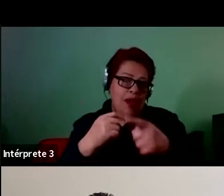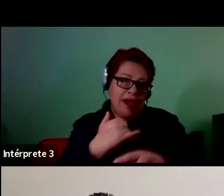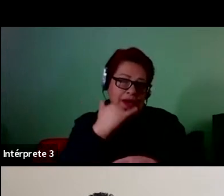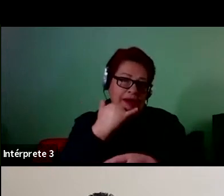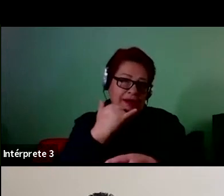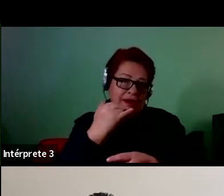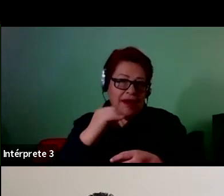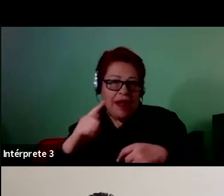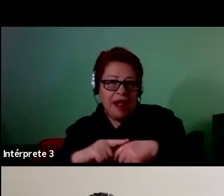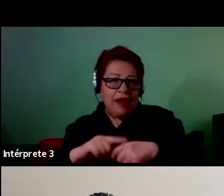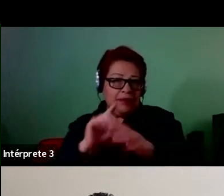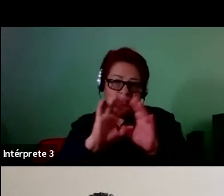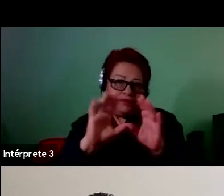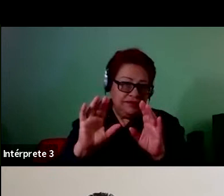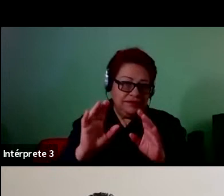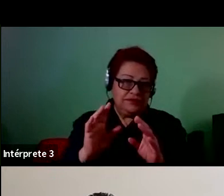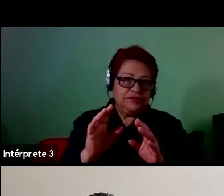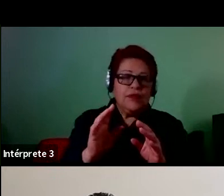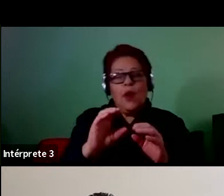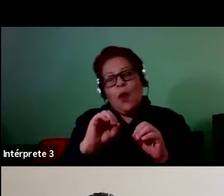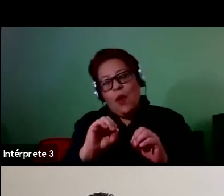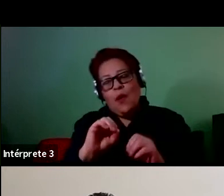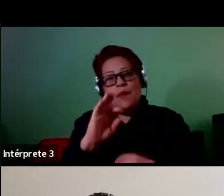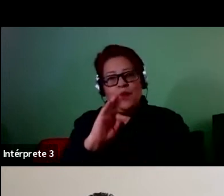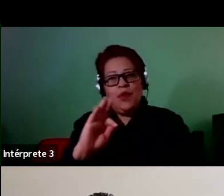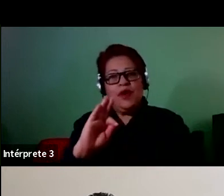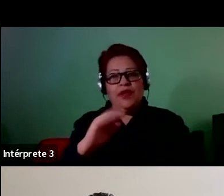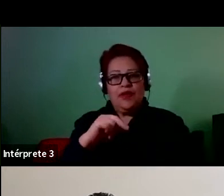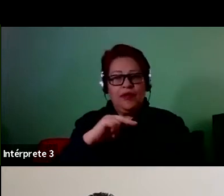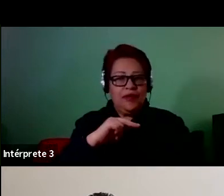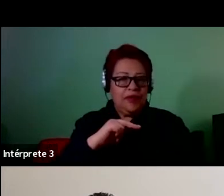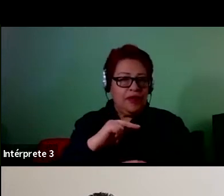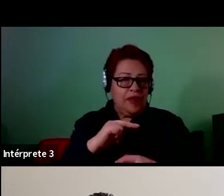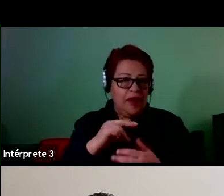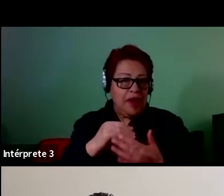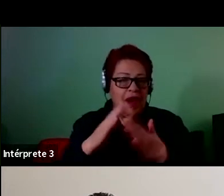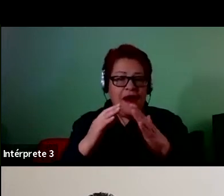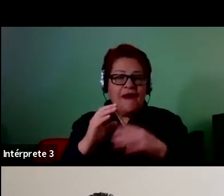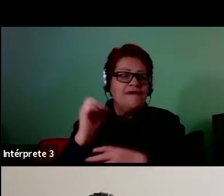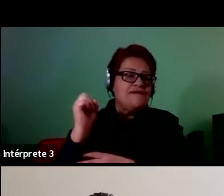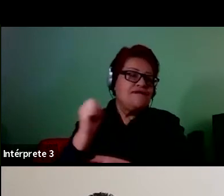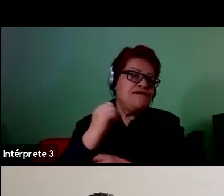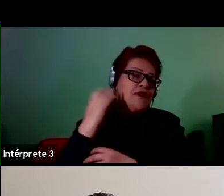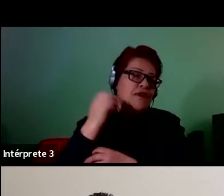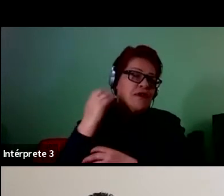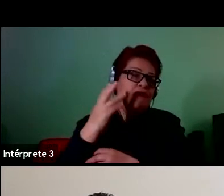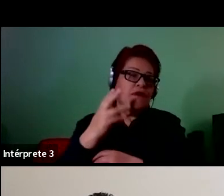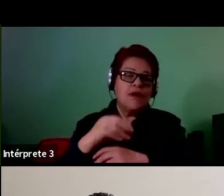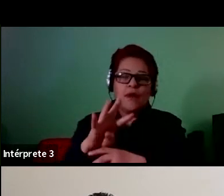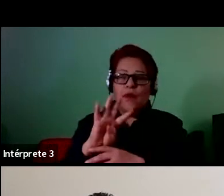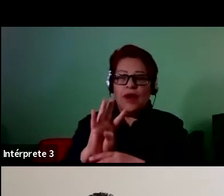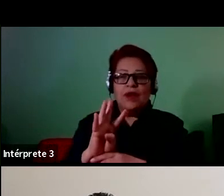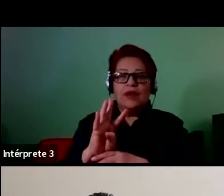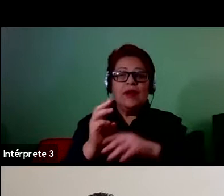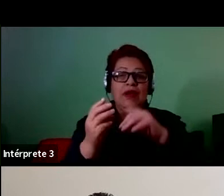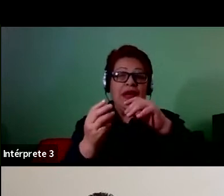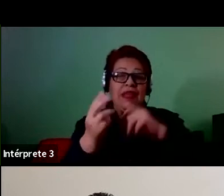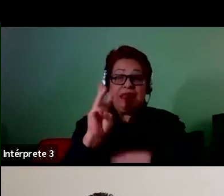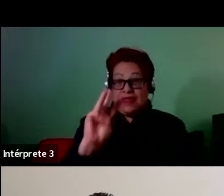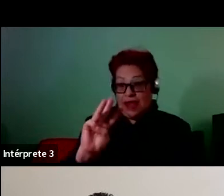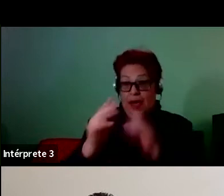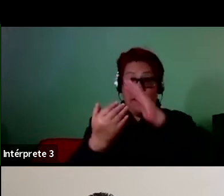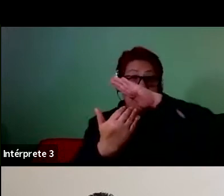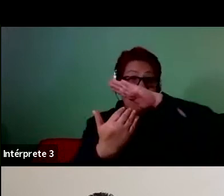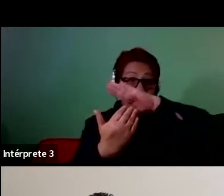manera. Entonces, o si pudiéramos tener en el foro 4, 3 mesas, o en algún